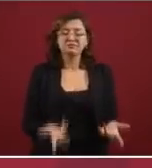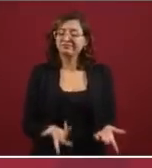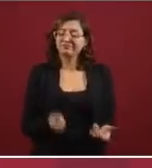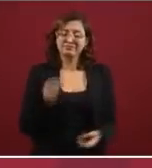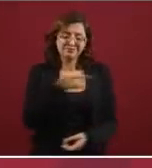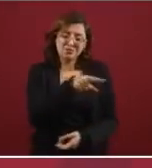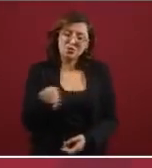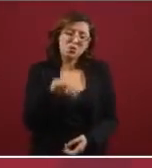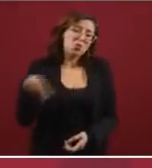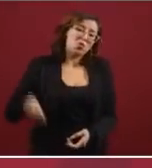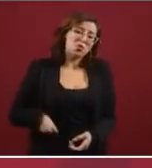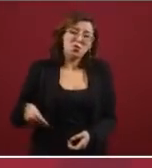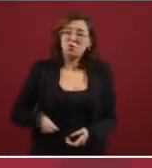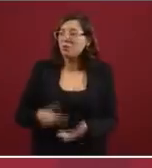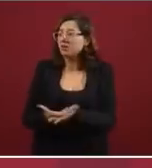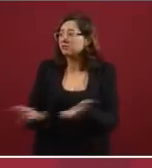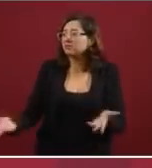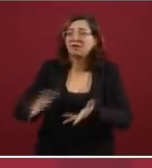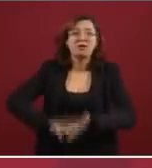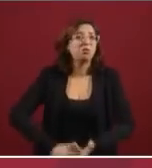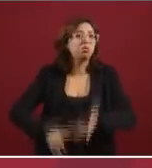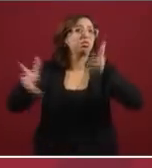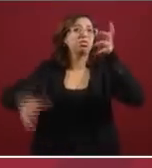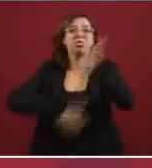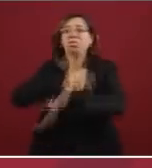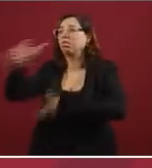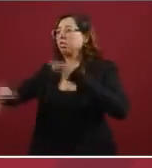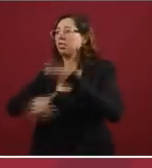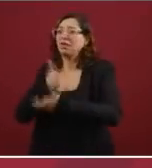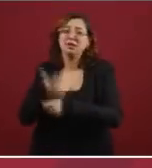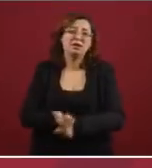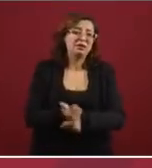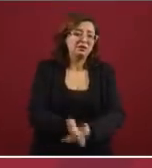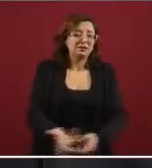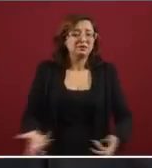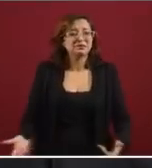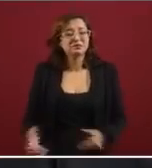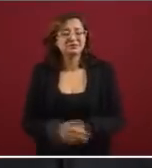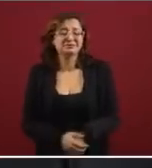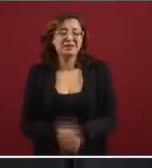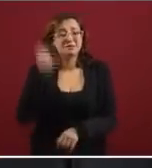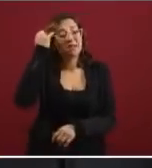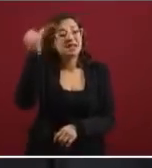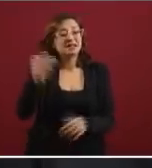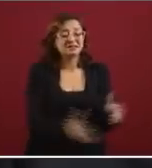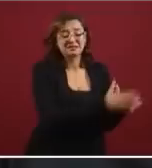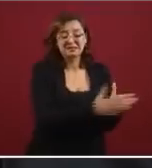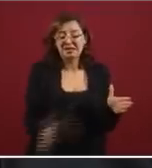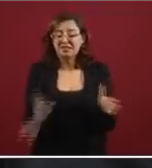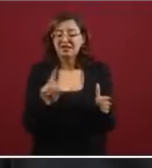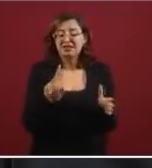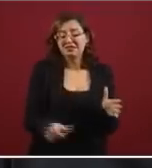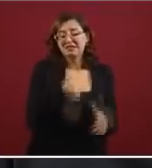porque ese fue el que causó toda esta desgracia. Imagínense si después de 36 años